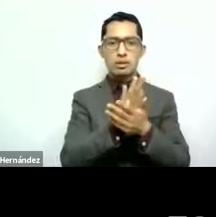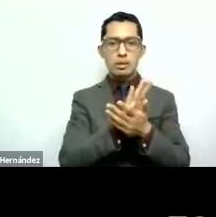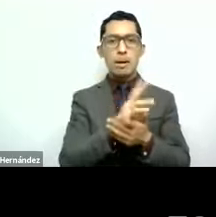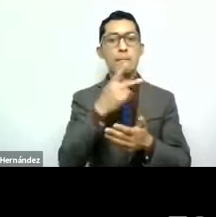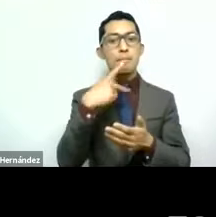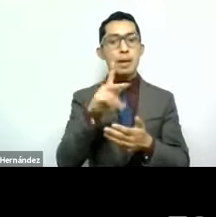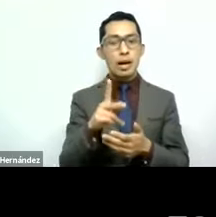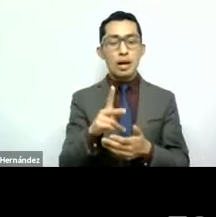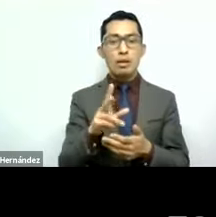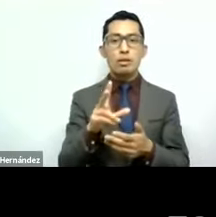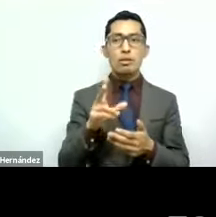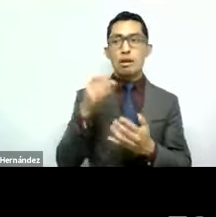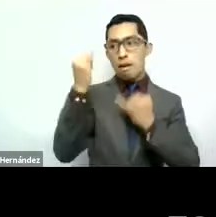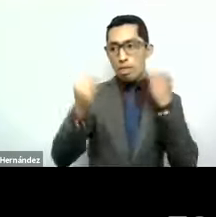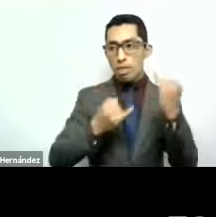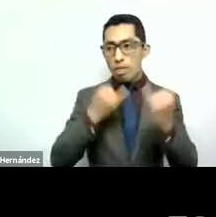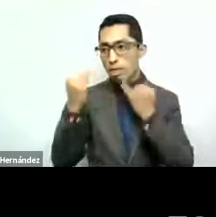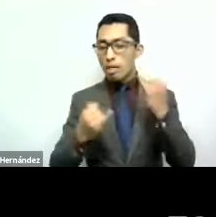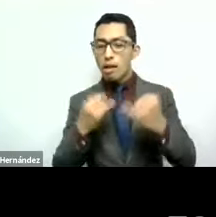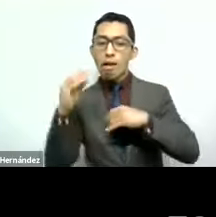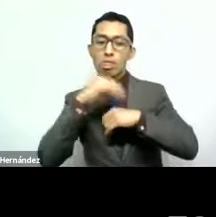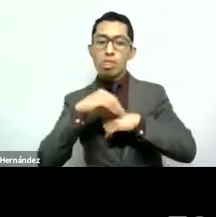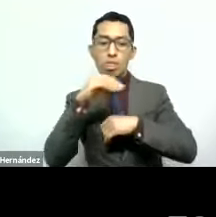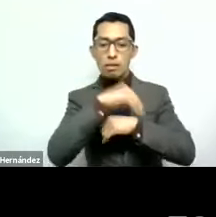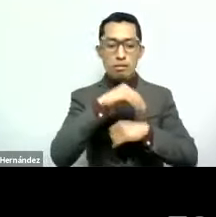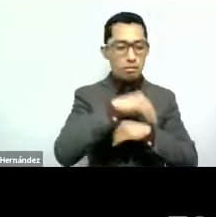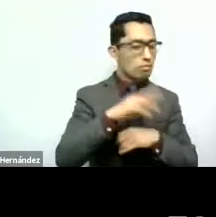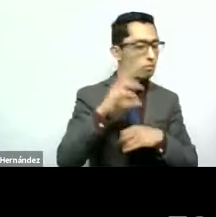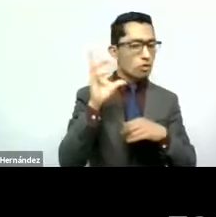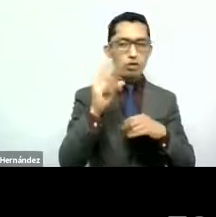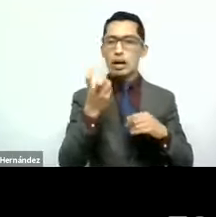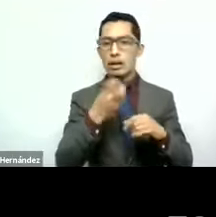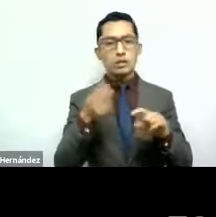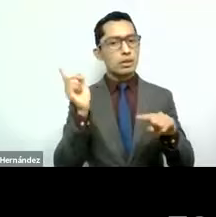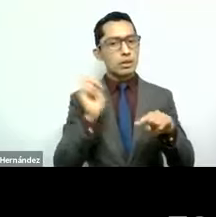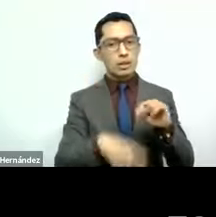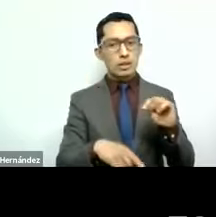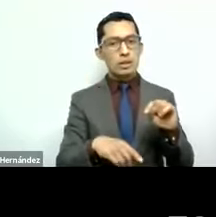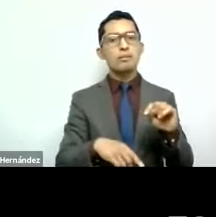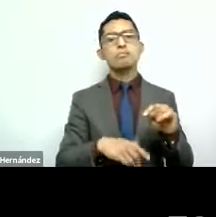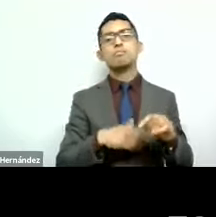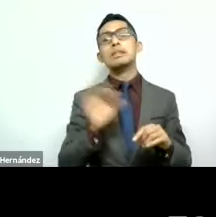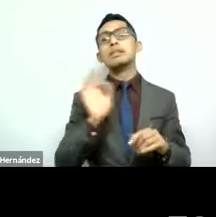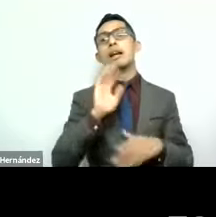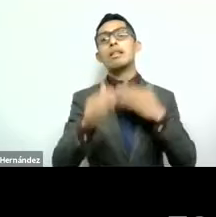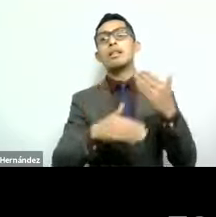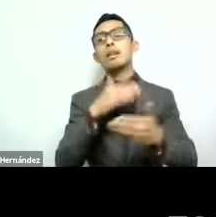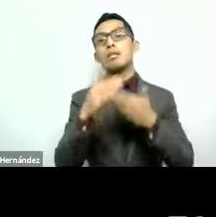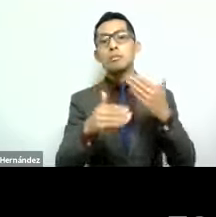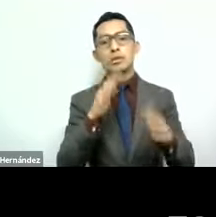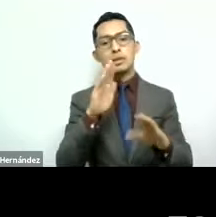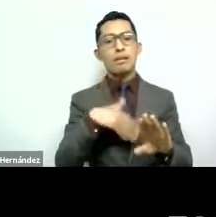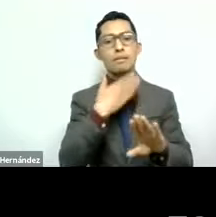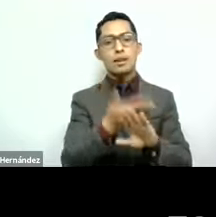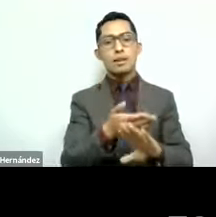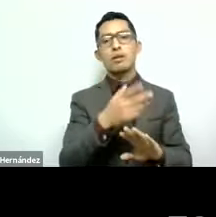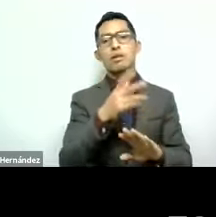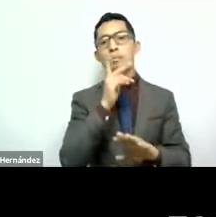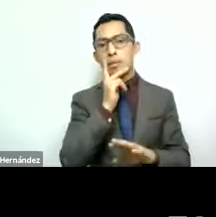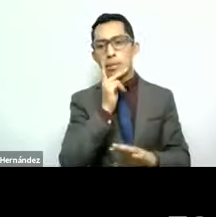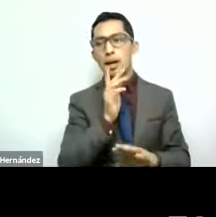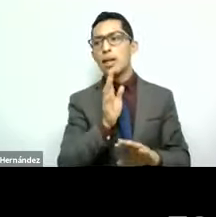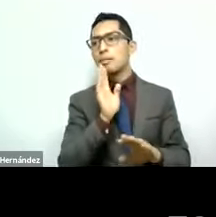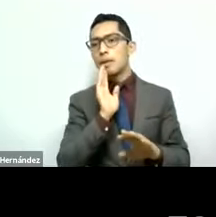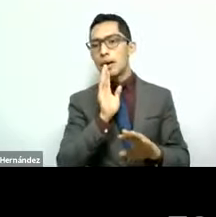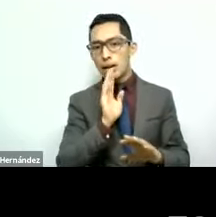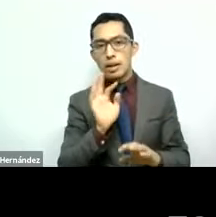los prejuicios y sin, digamos, las condicionantes que pudieran presentar en cada caso los padres o las madres